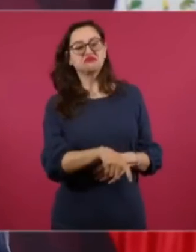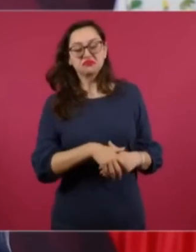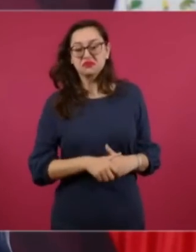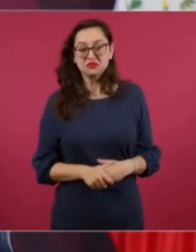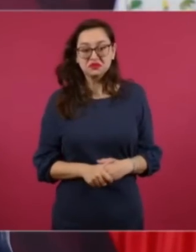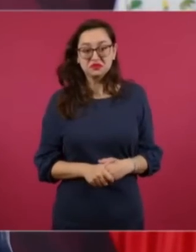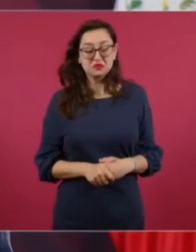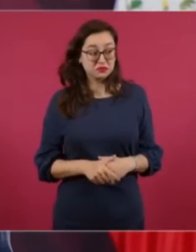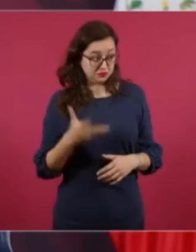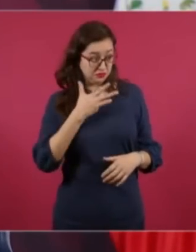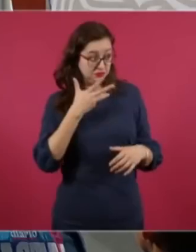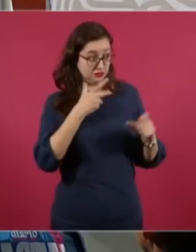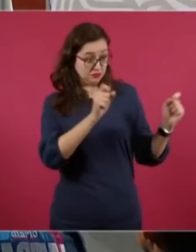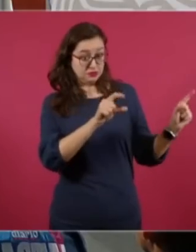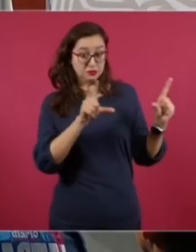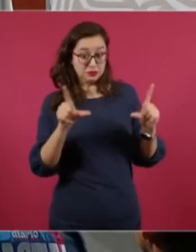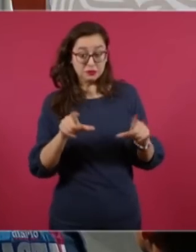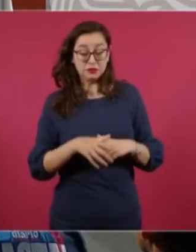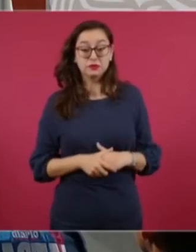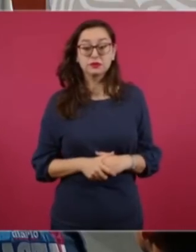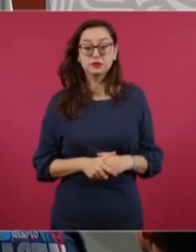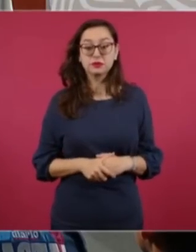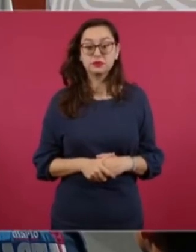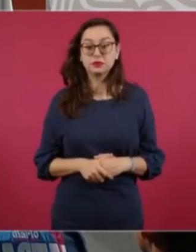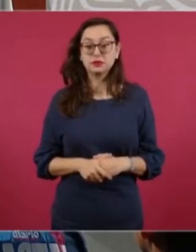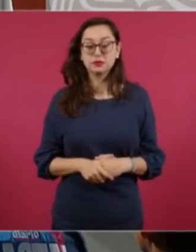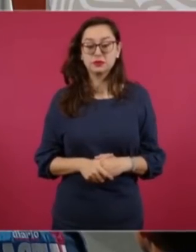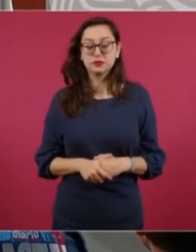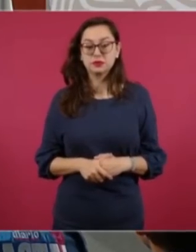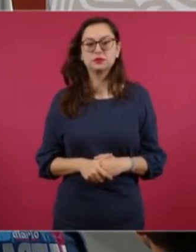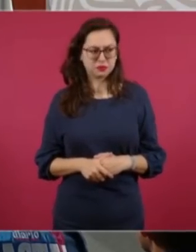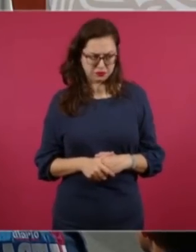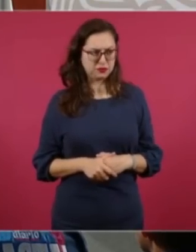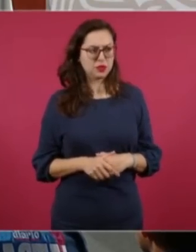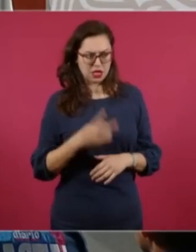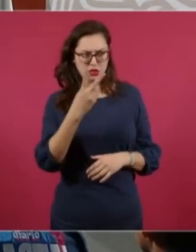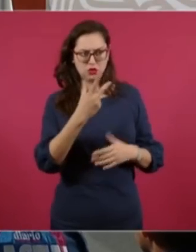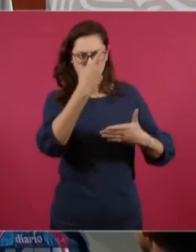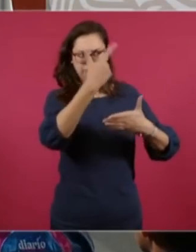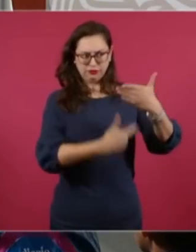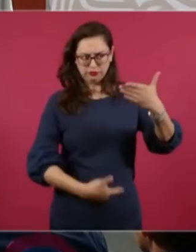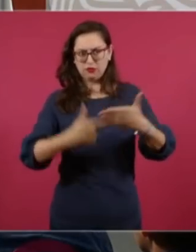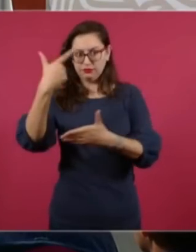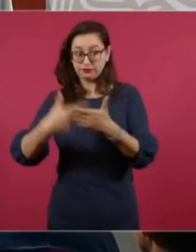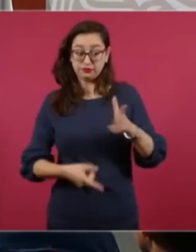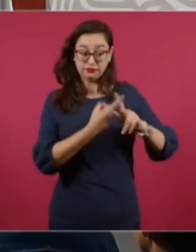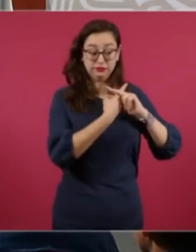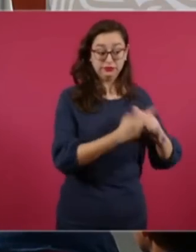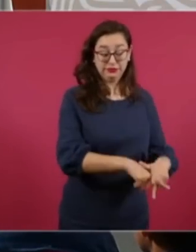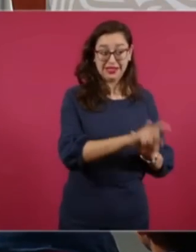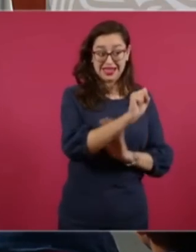¿Tienen algo de eso? Está en la lista de Salinas, de las 2 páginas del... Sí, las dos, desde el principio.